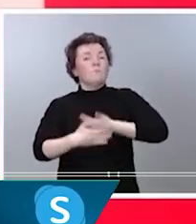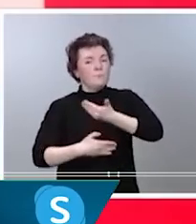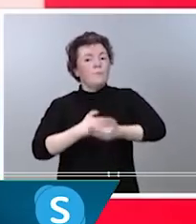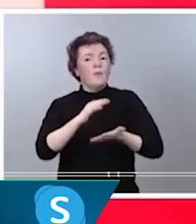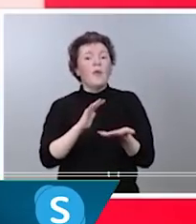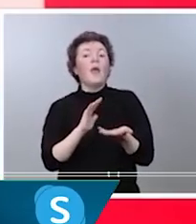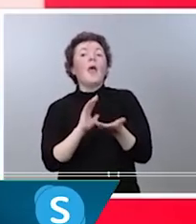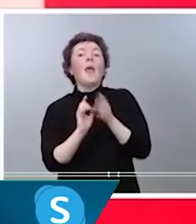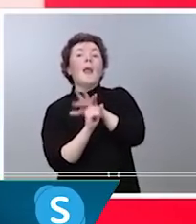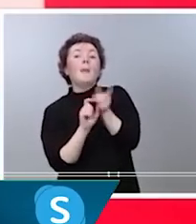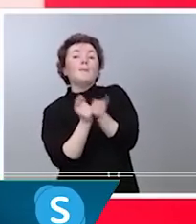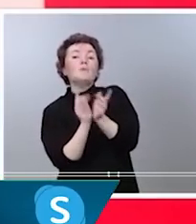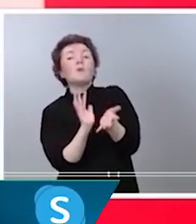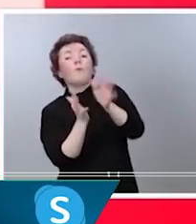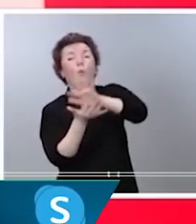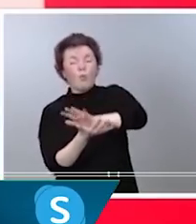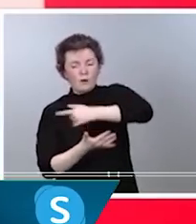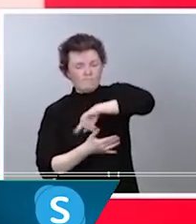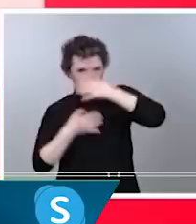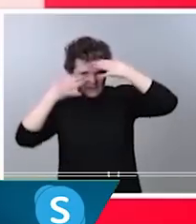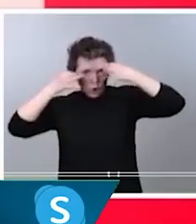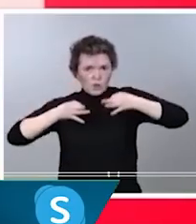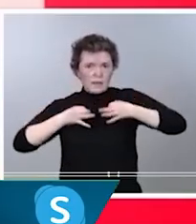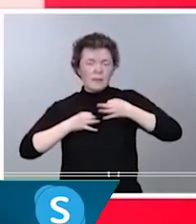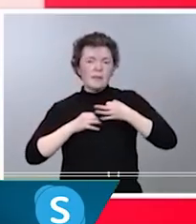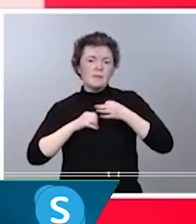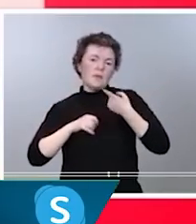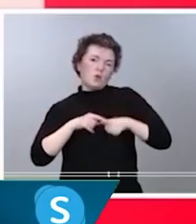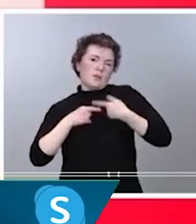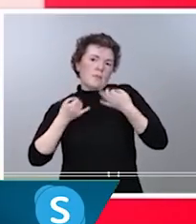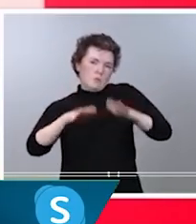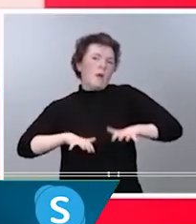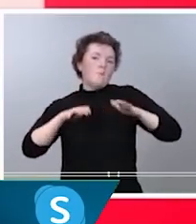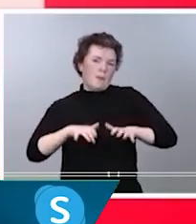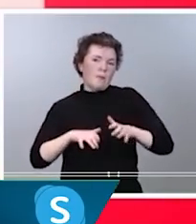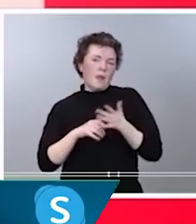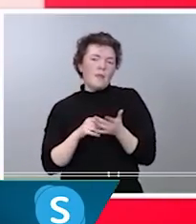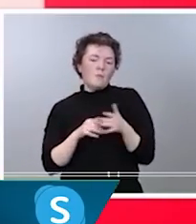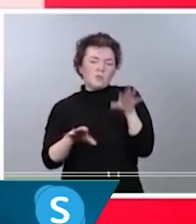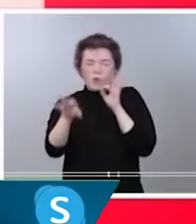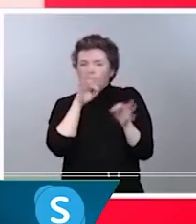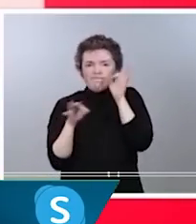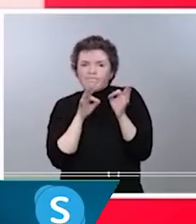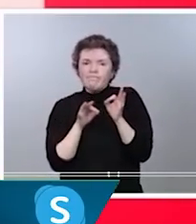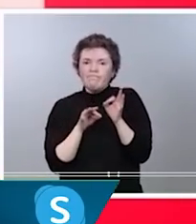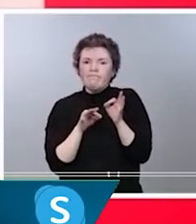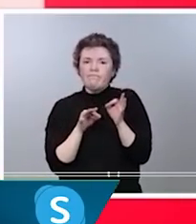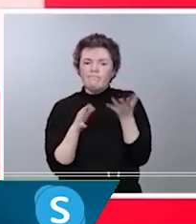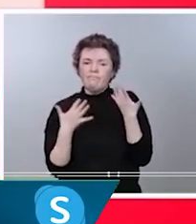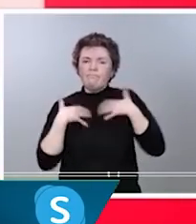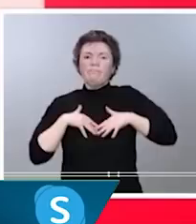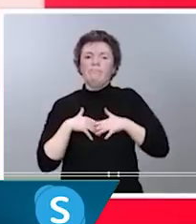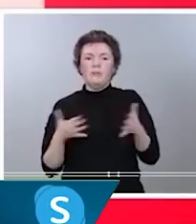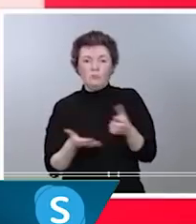aberrante y no se puede violar de esa manera, ¿no? Como consecuencia de esto, vemos cómo se abre también la puerta a otros